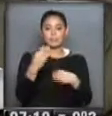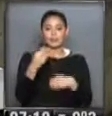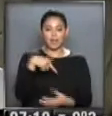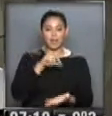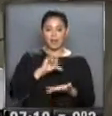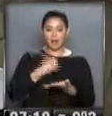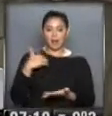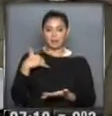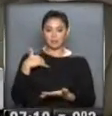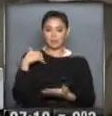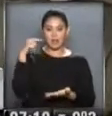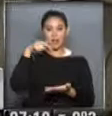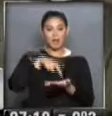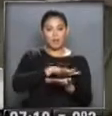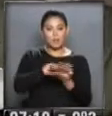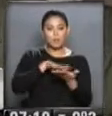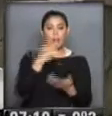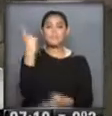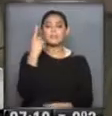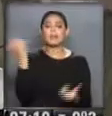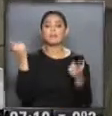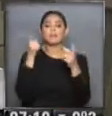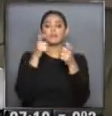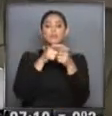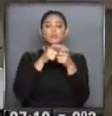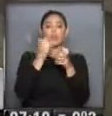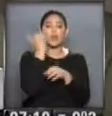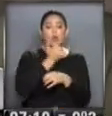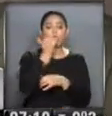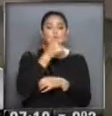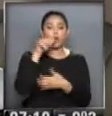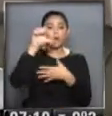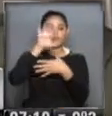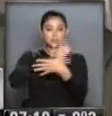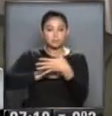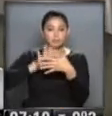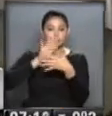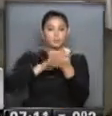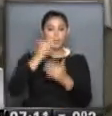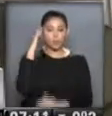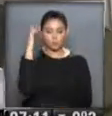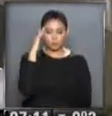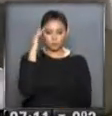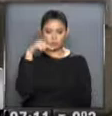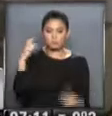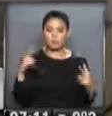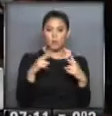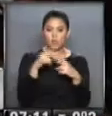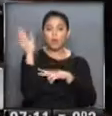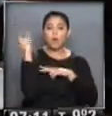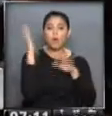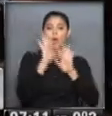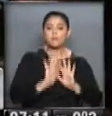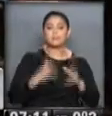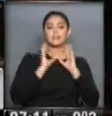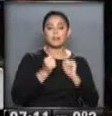país será sede de la primera reunión del Consejo Rector del Observatorio Iberoamericano de la Cultura, un encuentro, decíamos, organizado